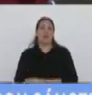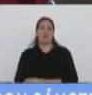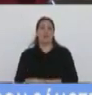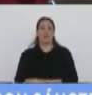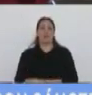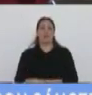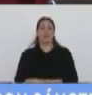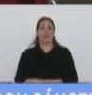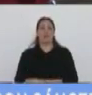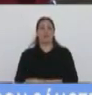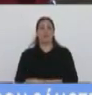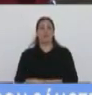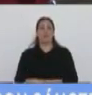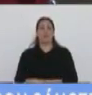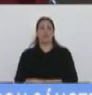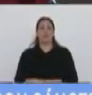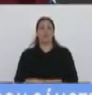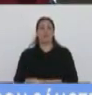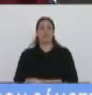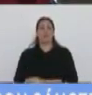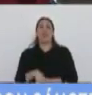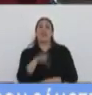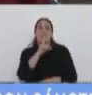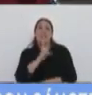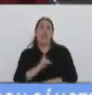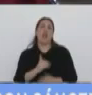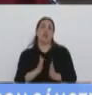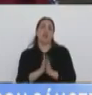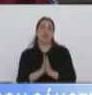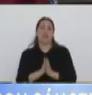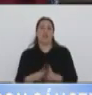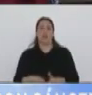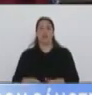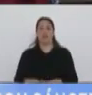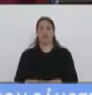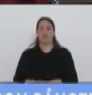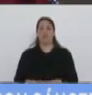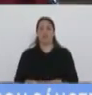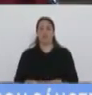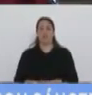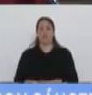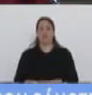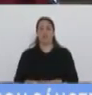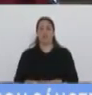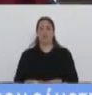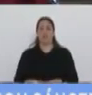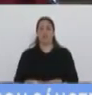hacemos, obviamente, no obras sociales, prepagas, mutuales y programas, tratamos de